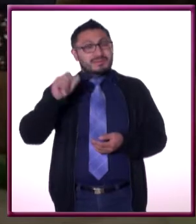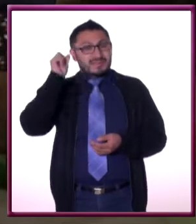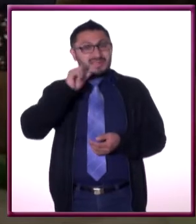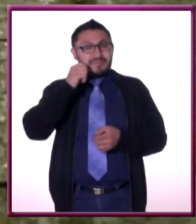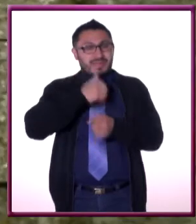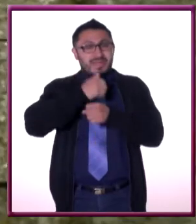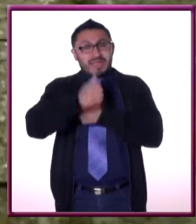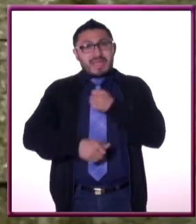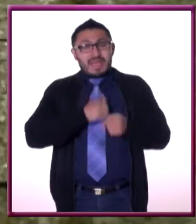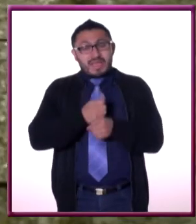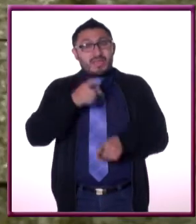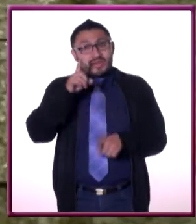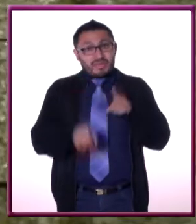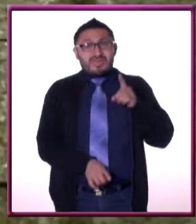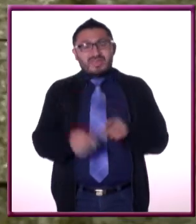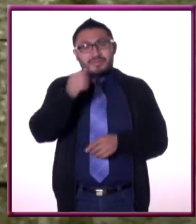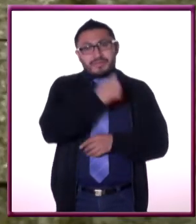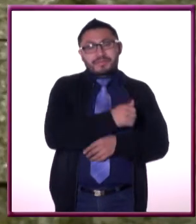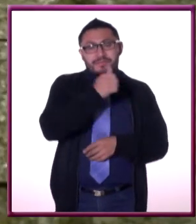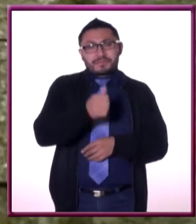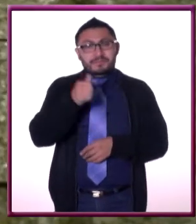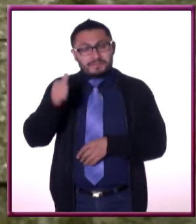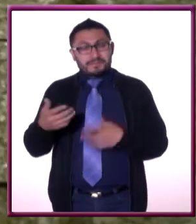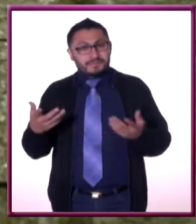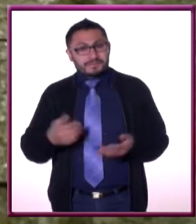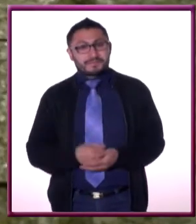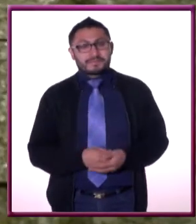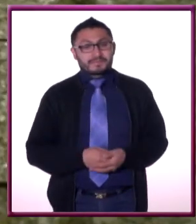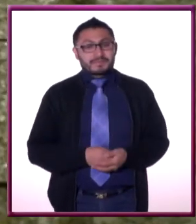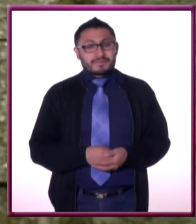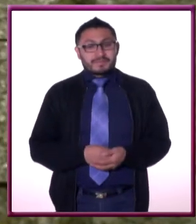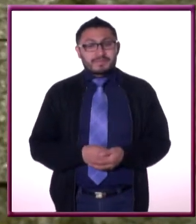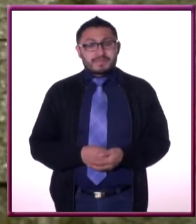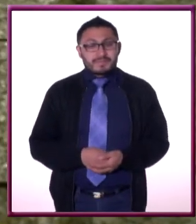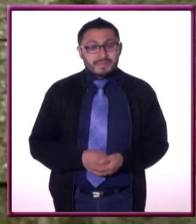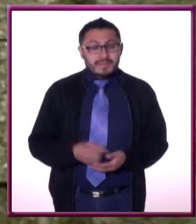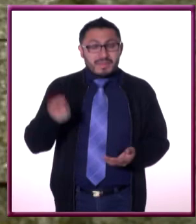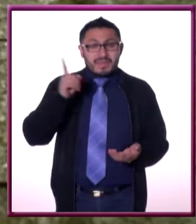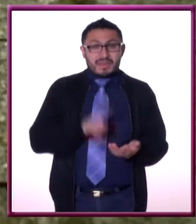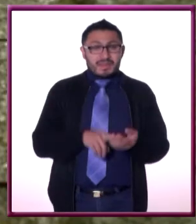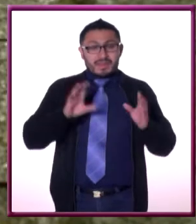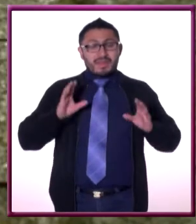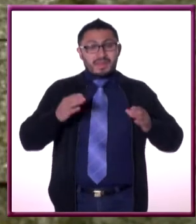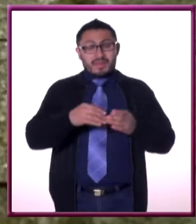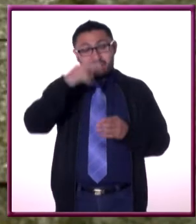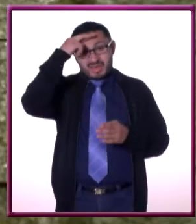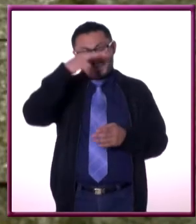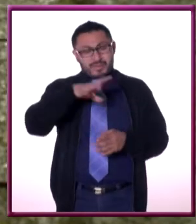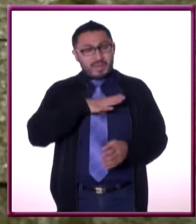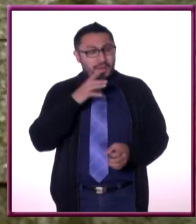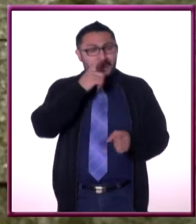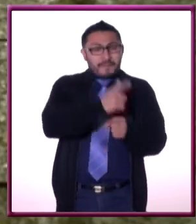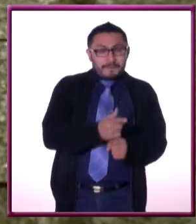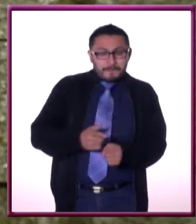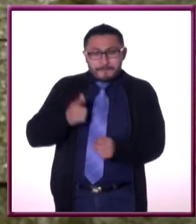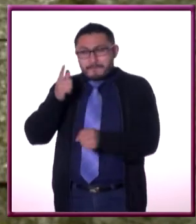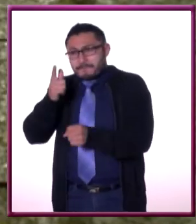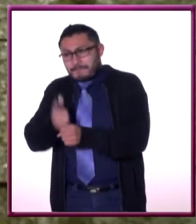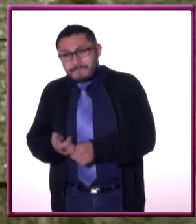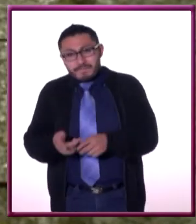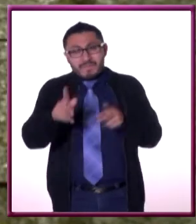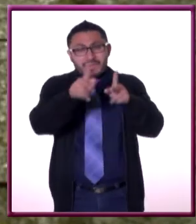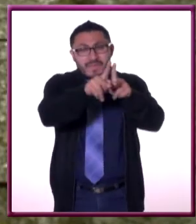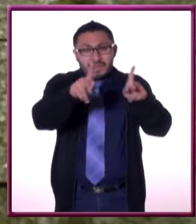¿no? Depende de cada uno de los quelites, tiene sus temporadas. En las comunidades en México las podemos encontrar disponibles en